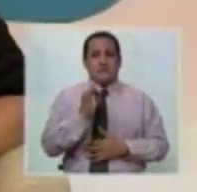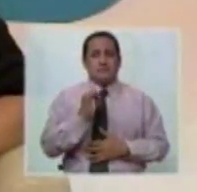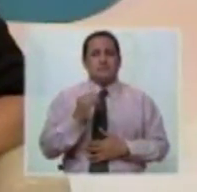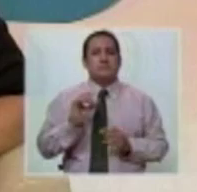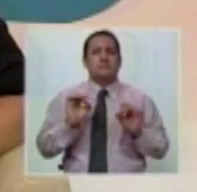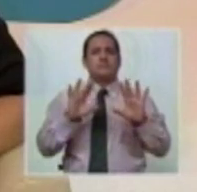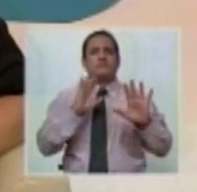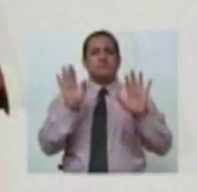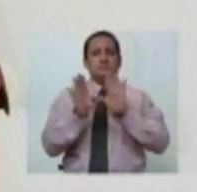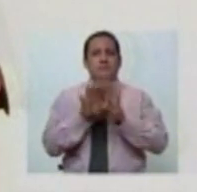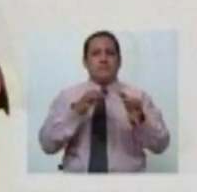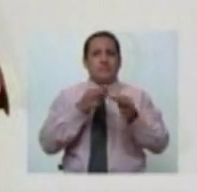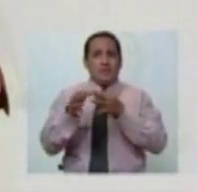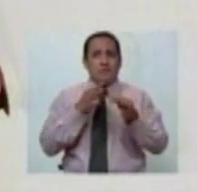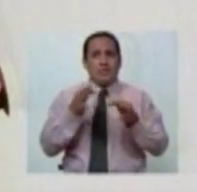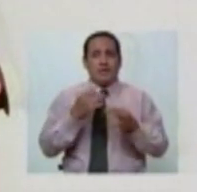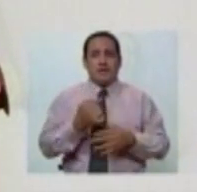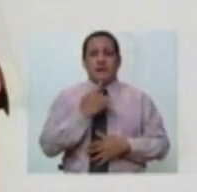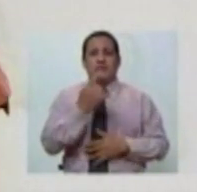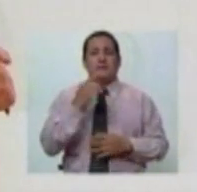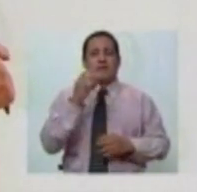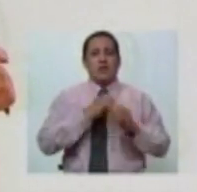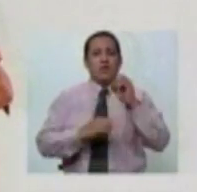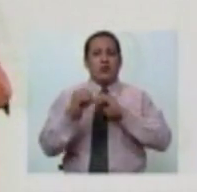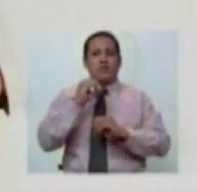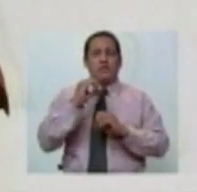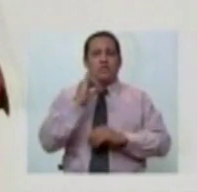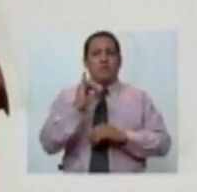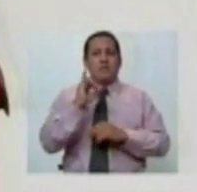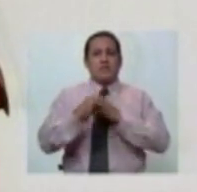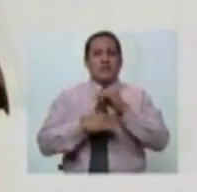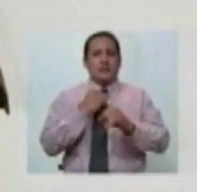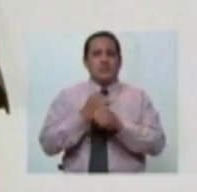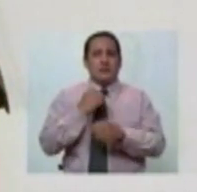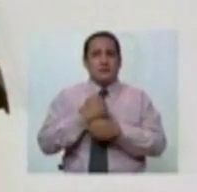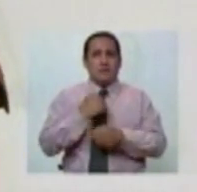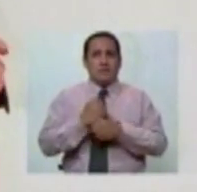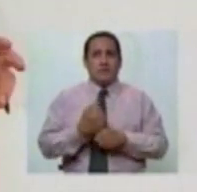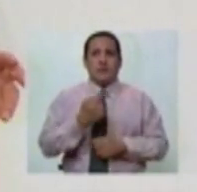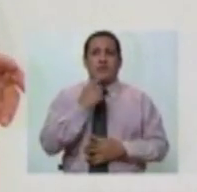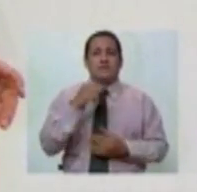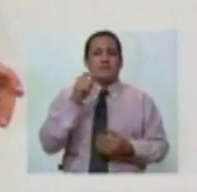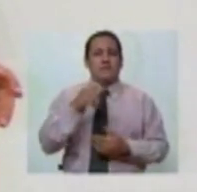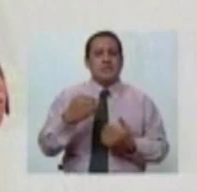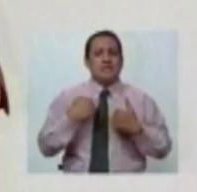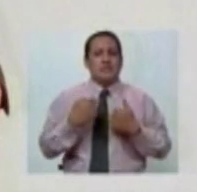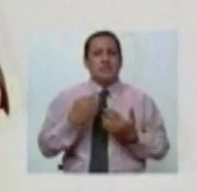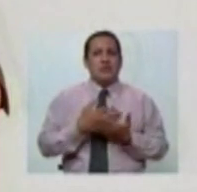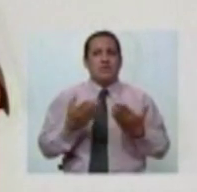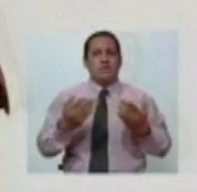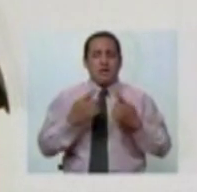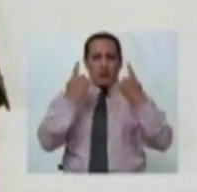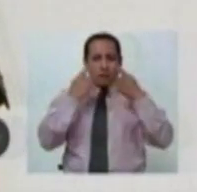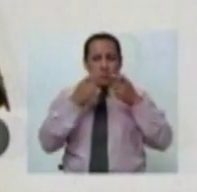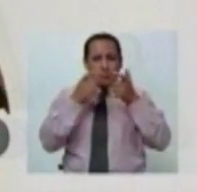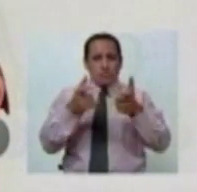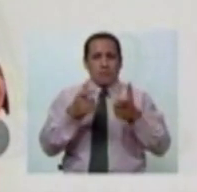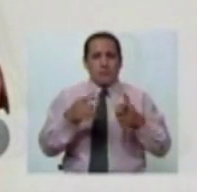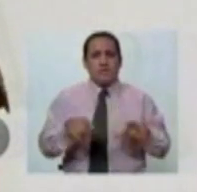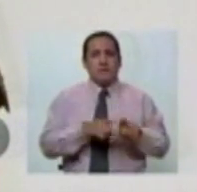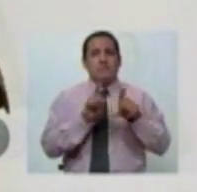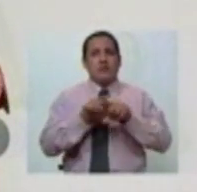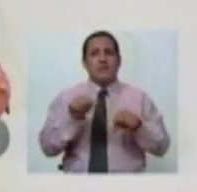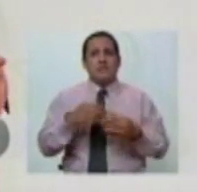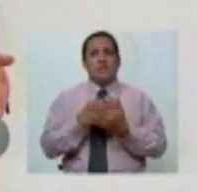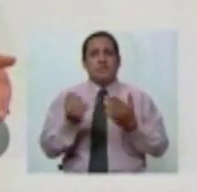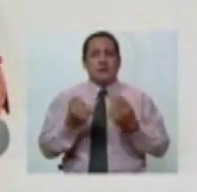Sí, quizás lo que habría que señalar es que la Organización Internacional del Trabajo tiene mecanismos de control normativo. Y en ese